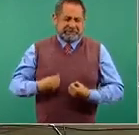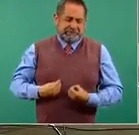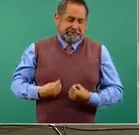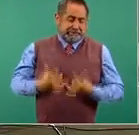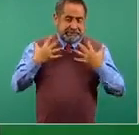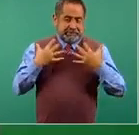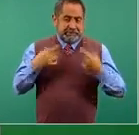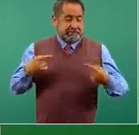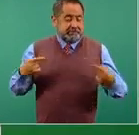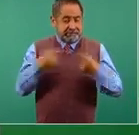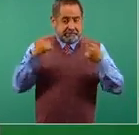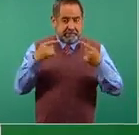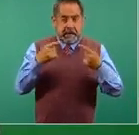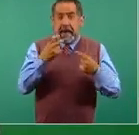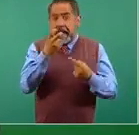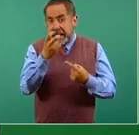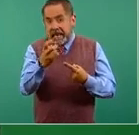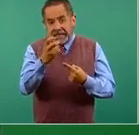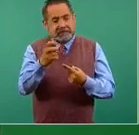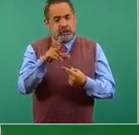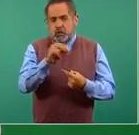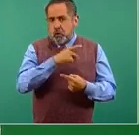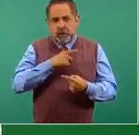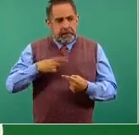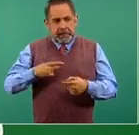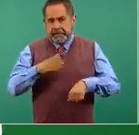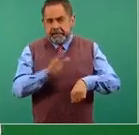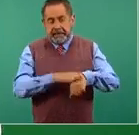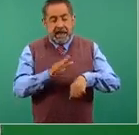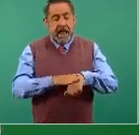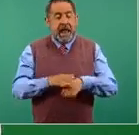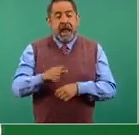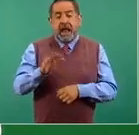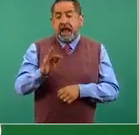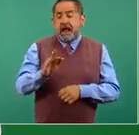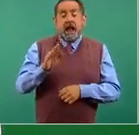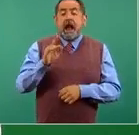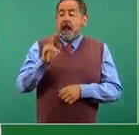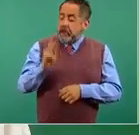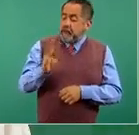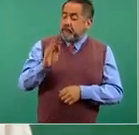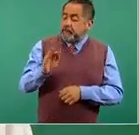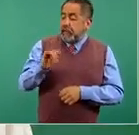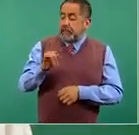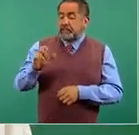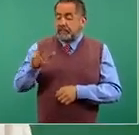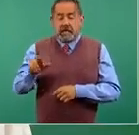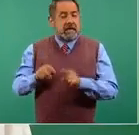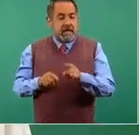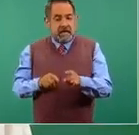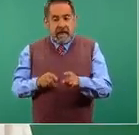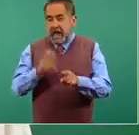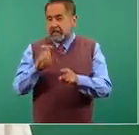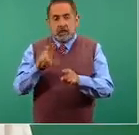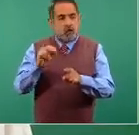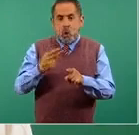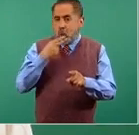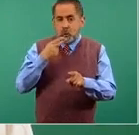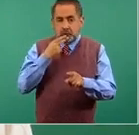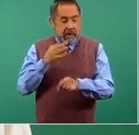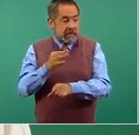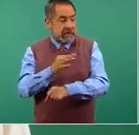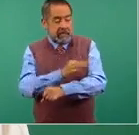vacuna de Pfizer, porque sí hay una recomendación explícita por parte del laboratorio Pfizer de no utilizar la vacuna